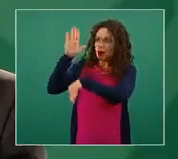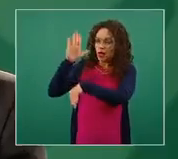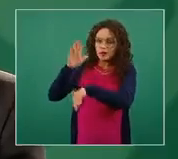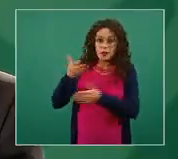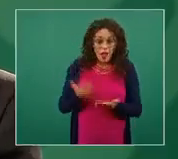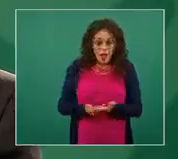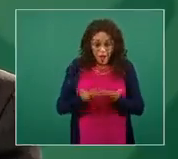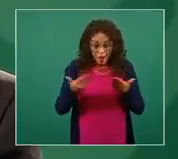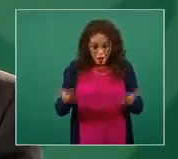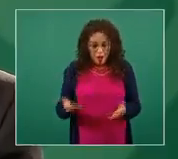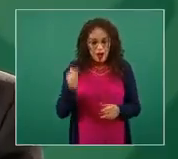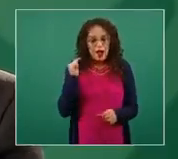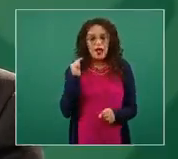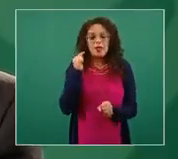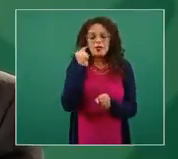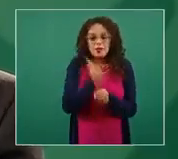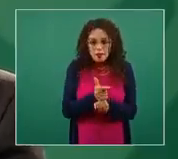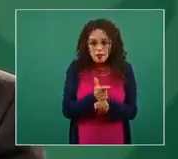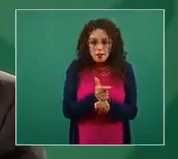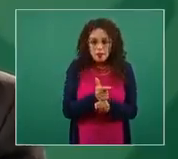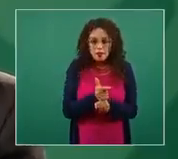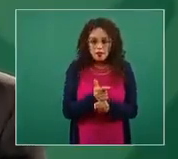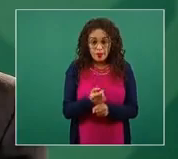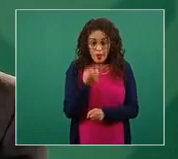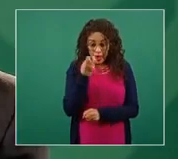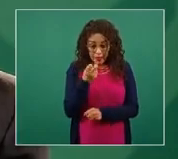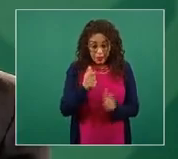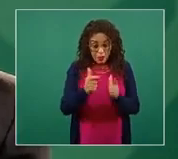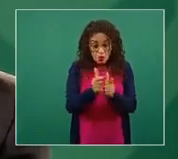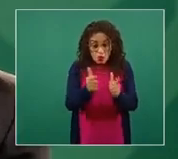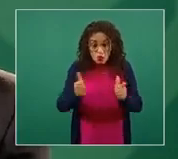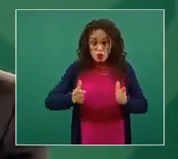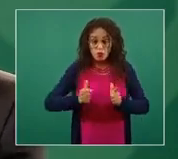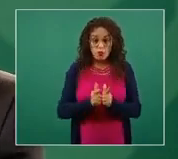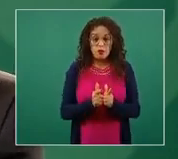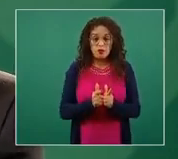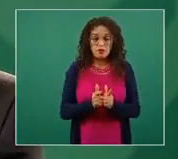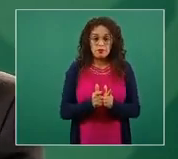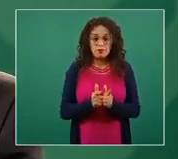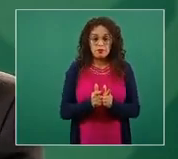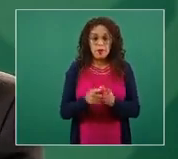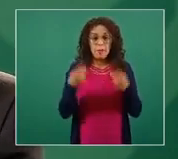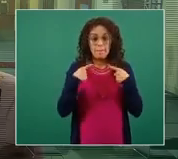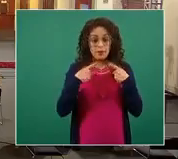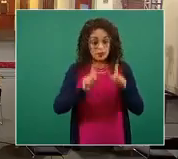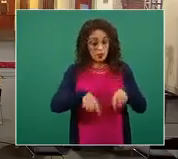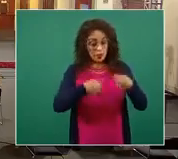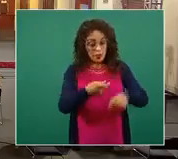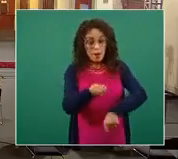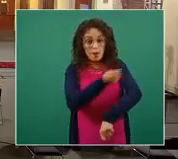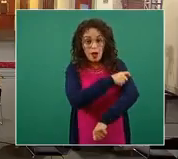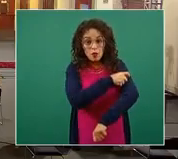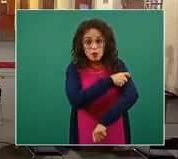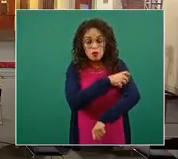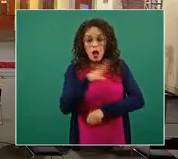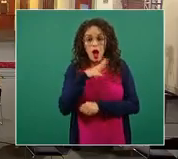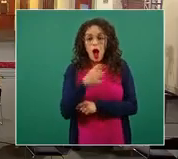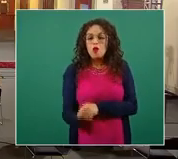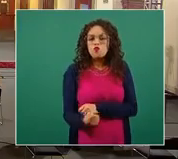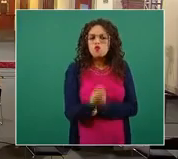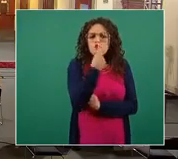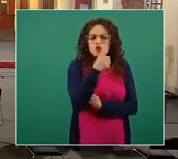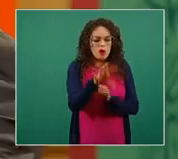momento, para eso, ese subgrupo, en los vacunados se había presentado un caso de